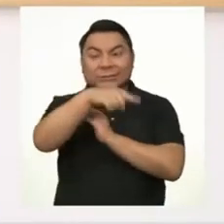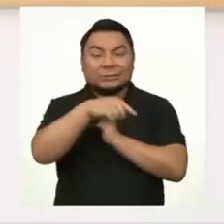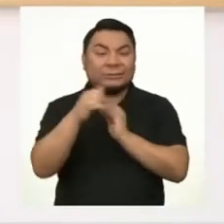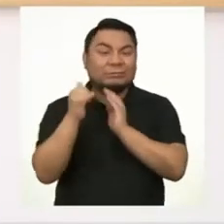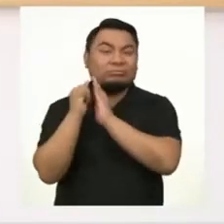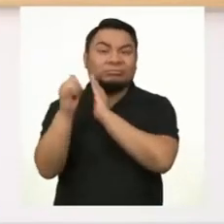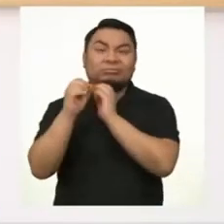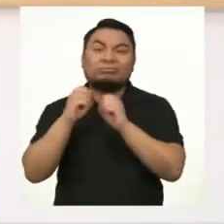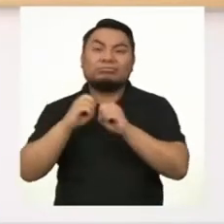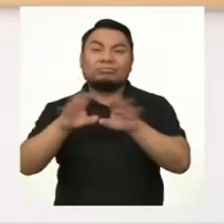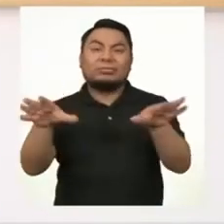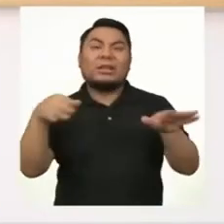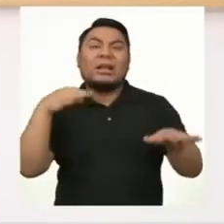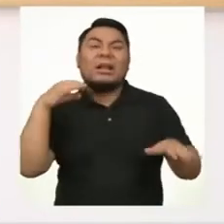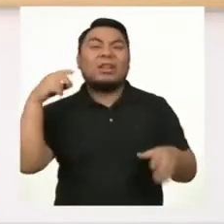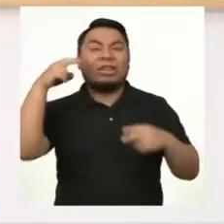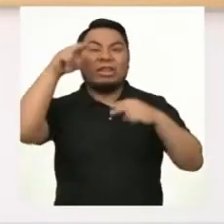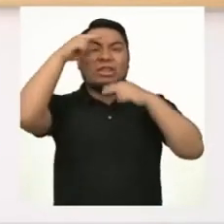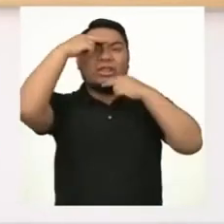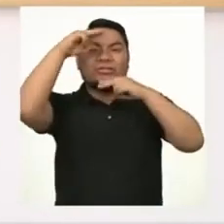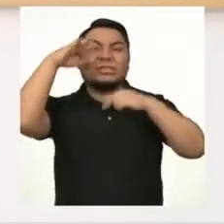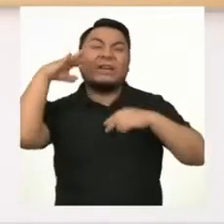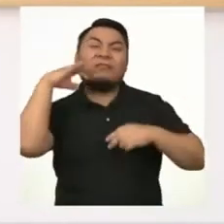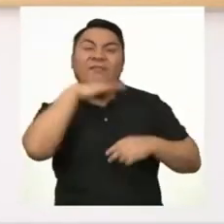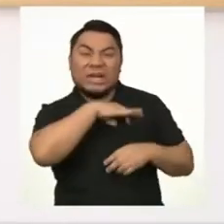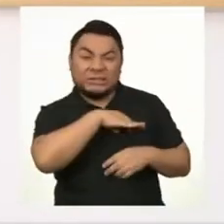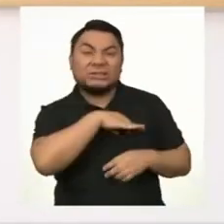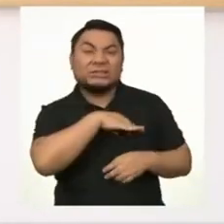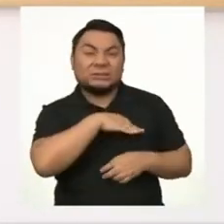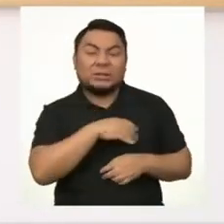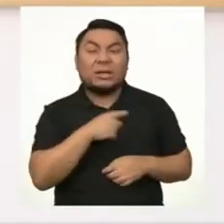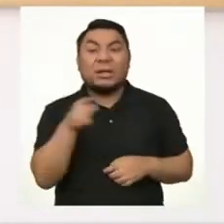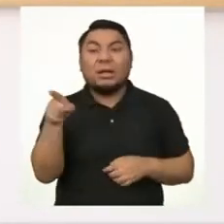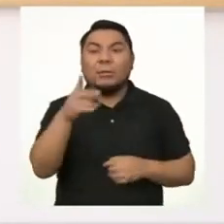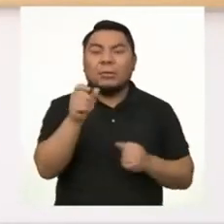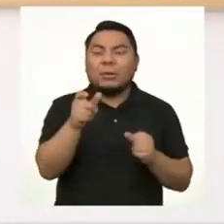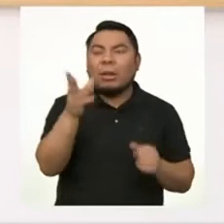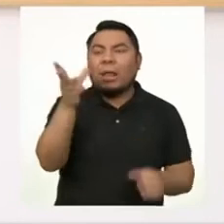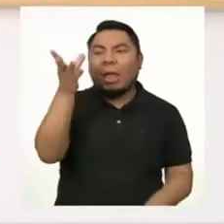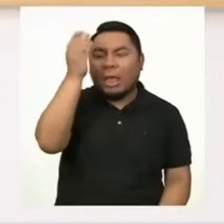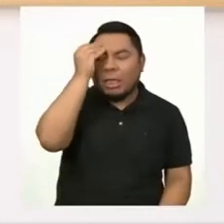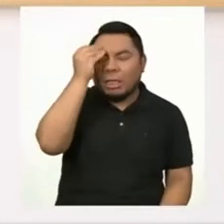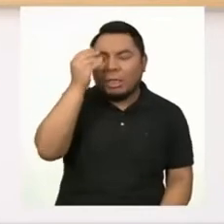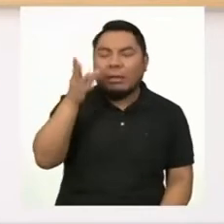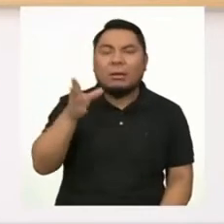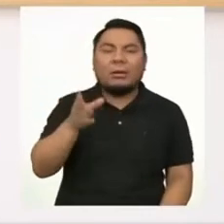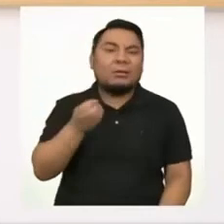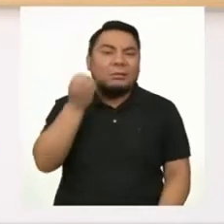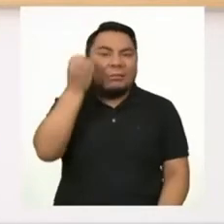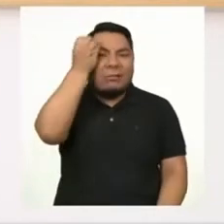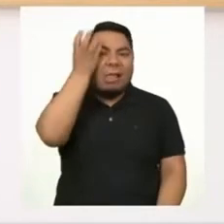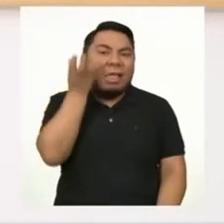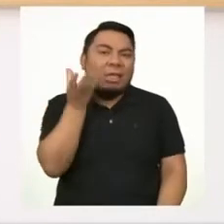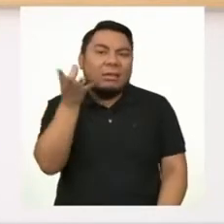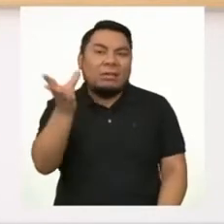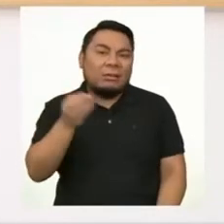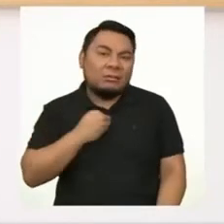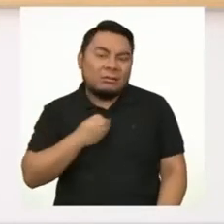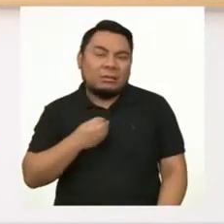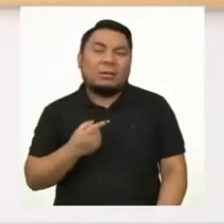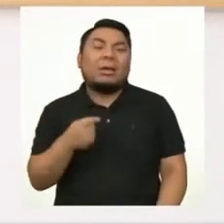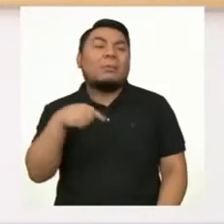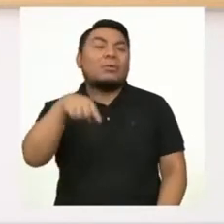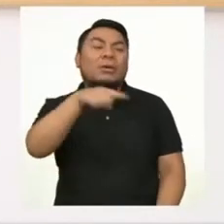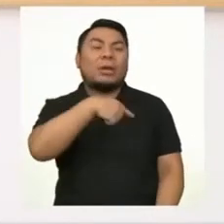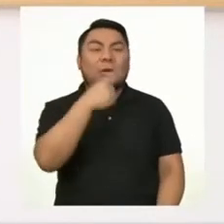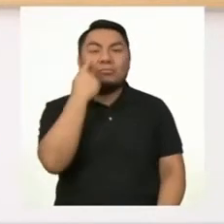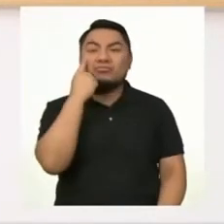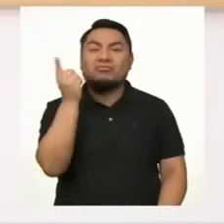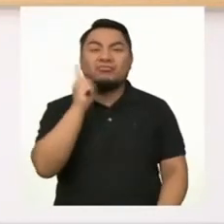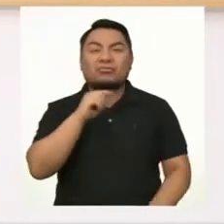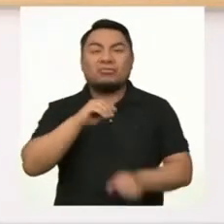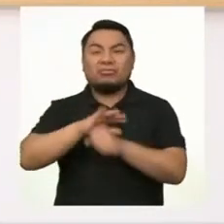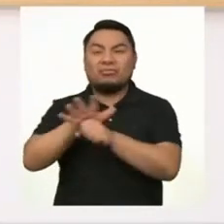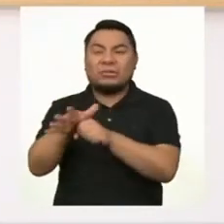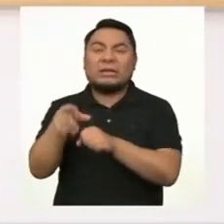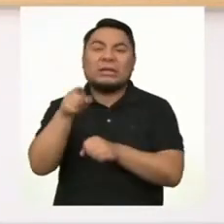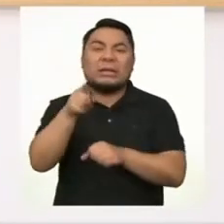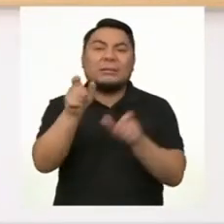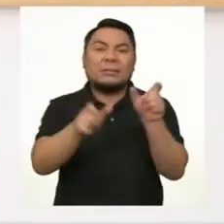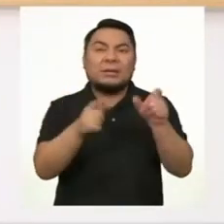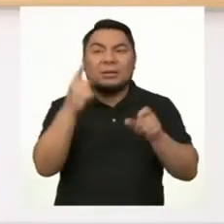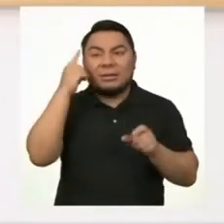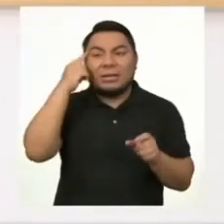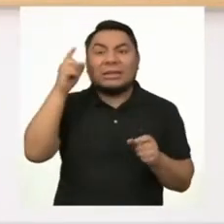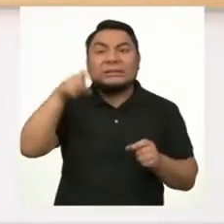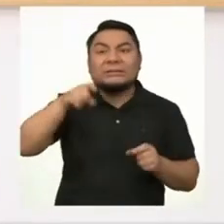comparten noticias falsas. Mucha gente consume esa información. Como es un virus que conocemos muy poco aún, las personas